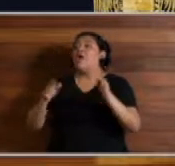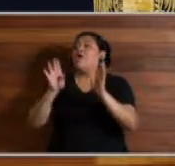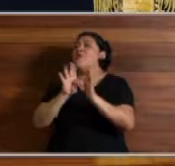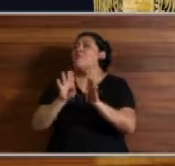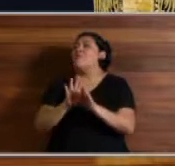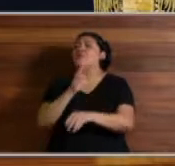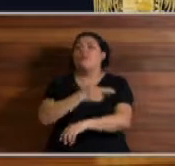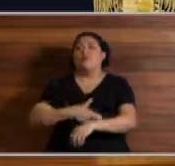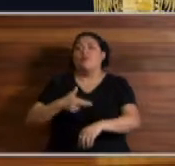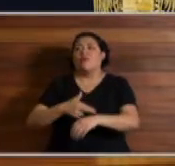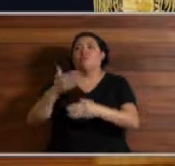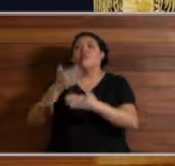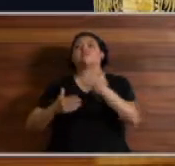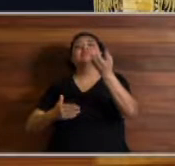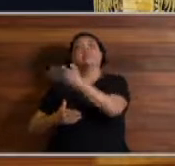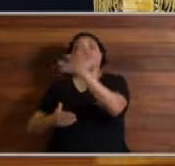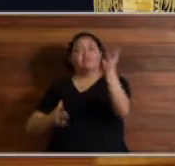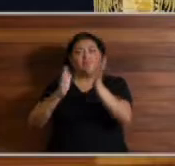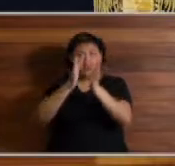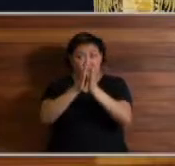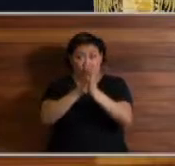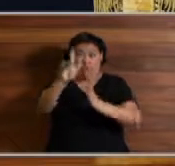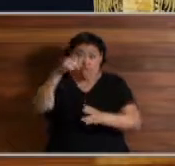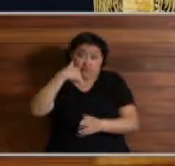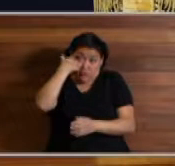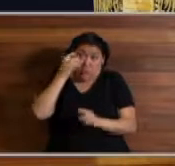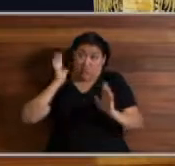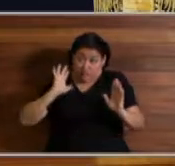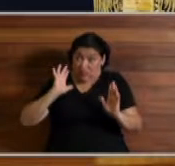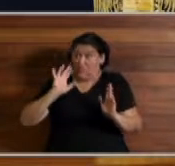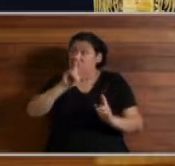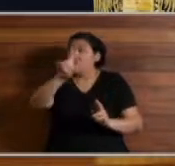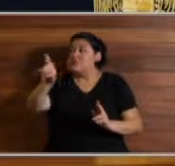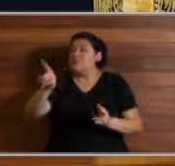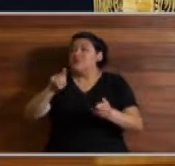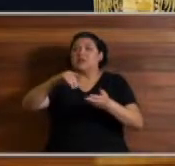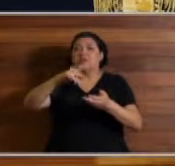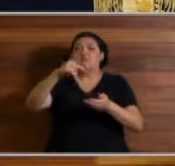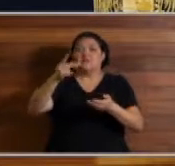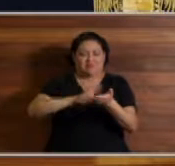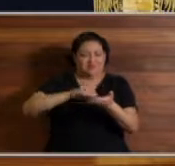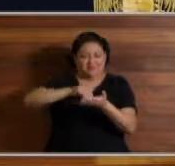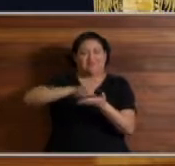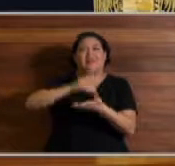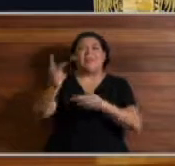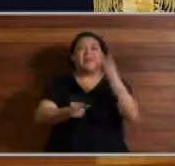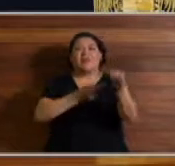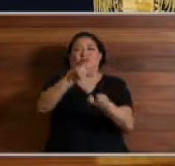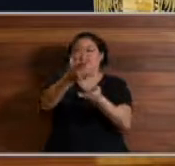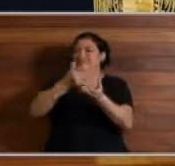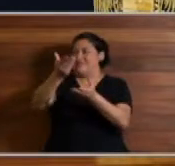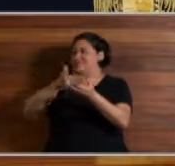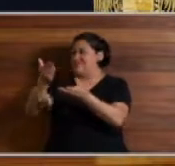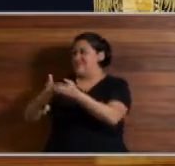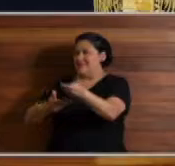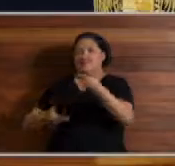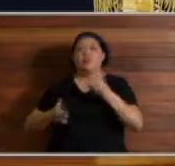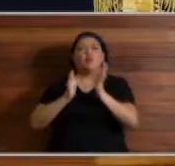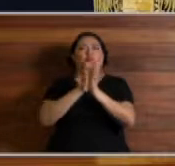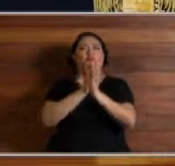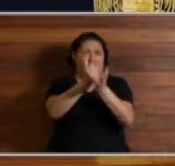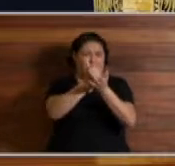de que ustedes nos hagan llegar, si así lo disponen, algunas preguntas. Por favor, si nos ayudan a